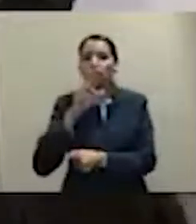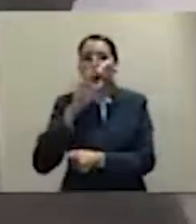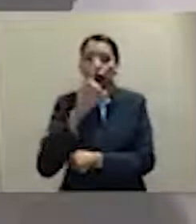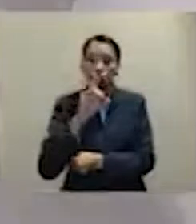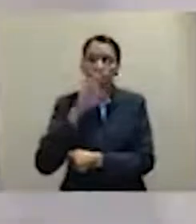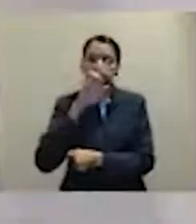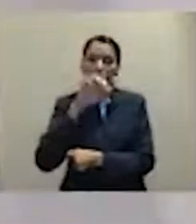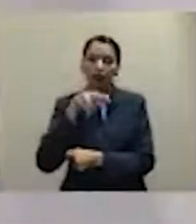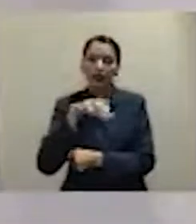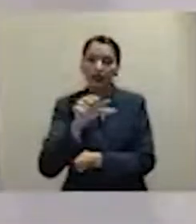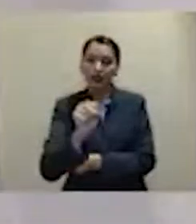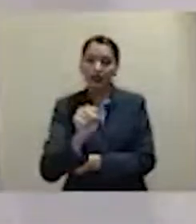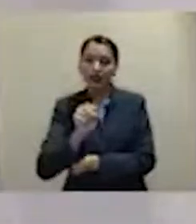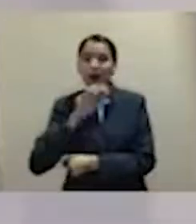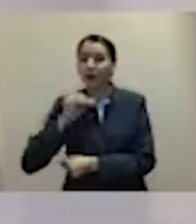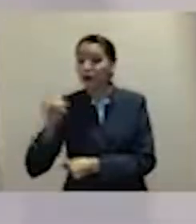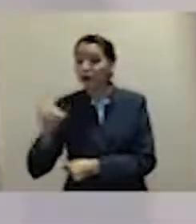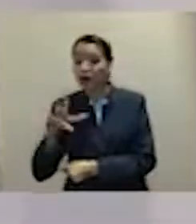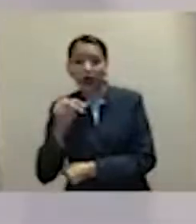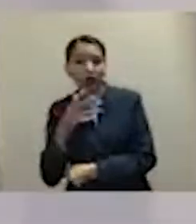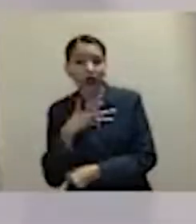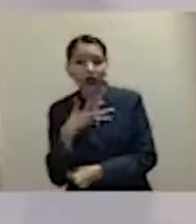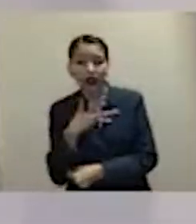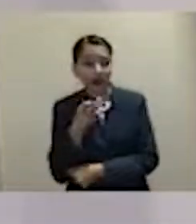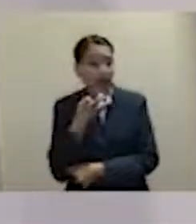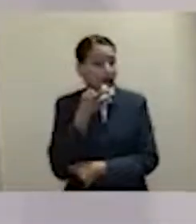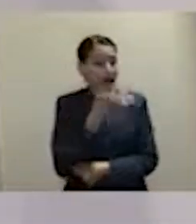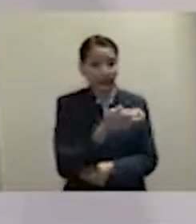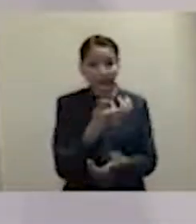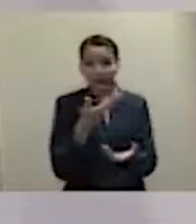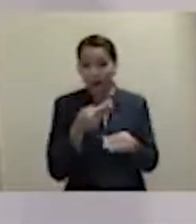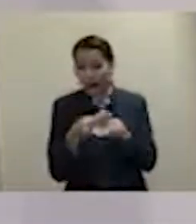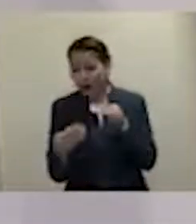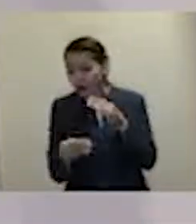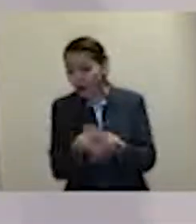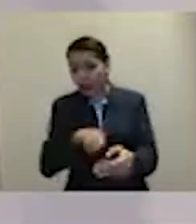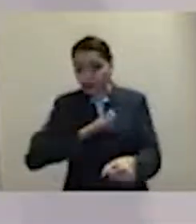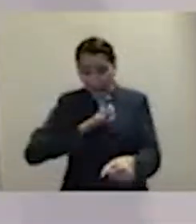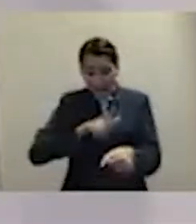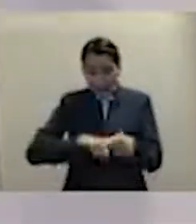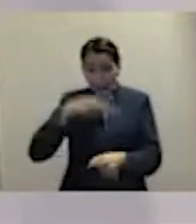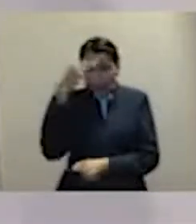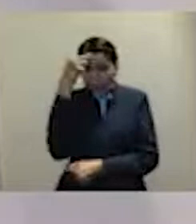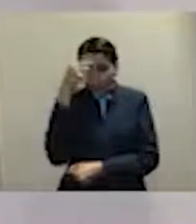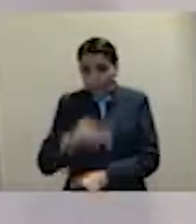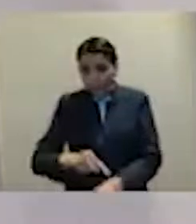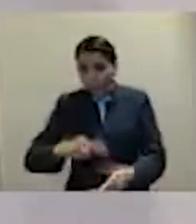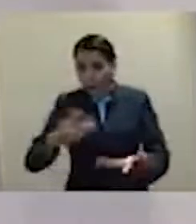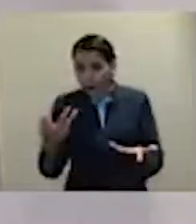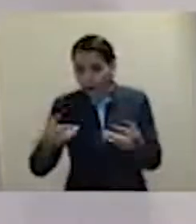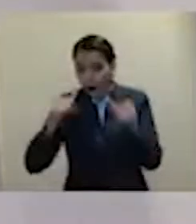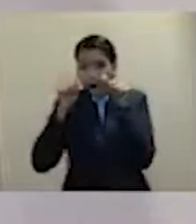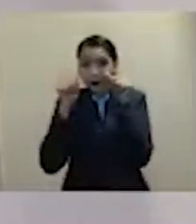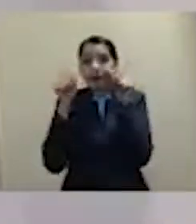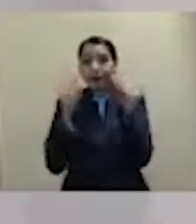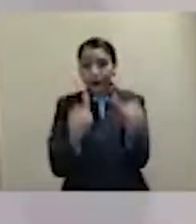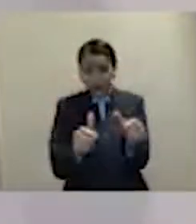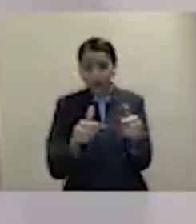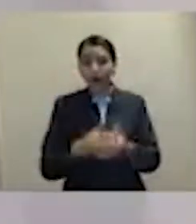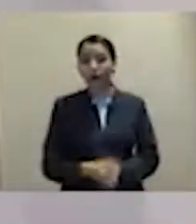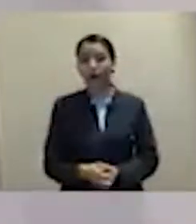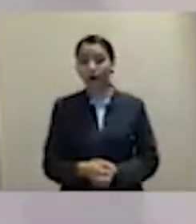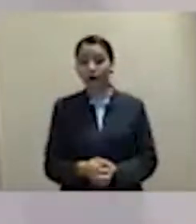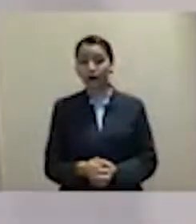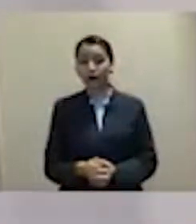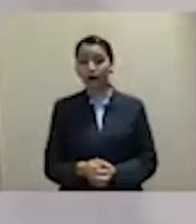atender, enfrentar, neutralizar drones. Tenemos que adquirirlos. Hay un descuido ahí